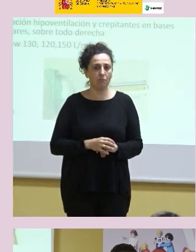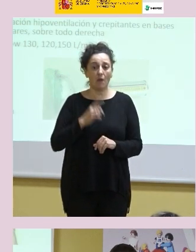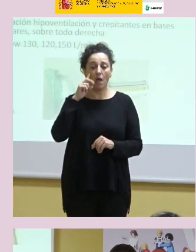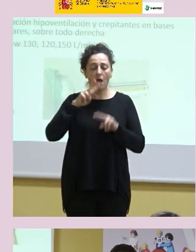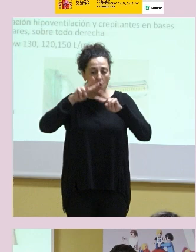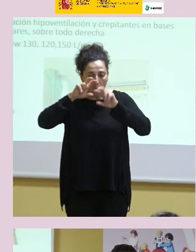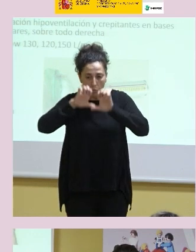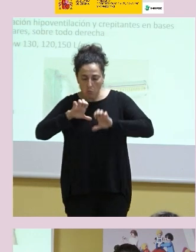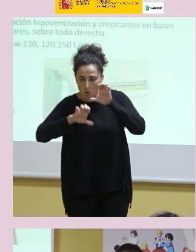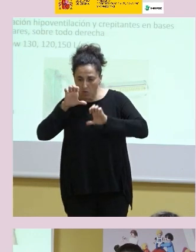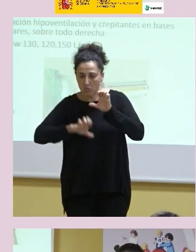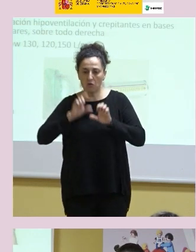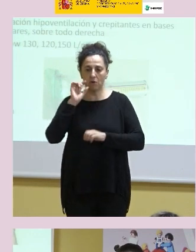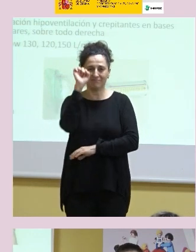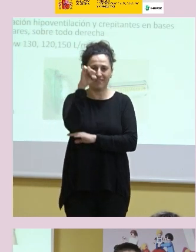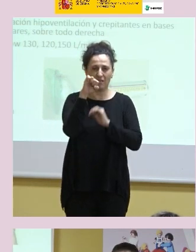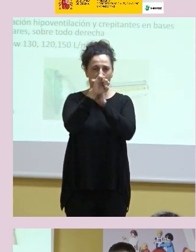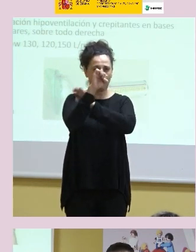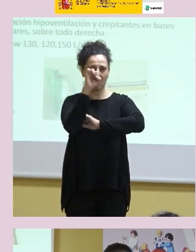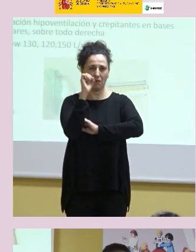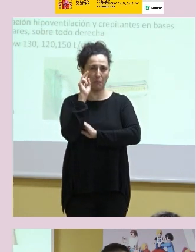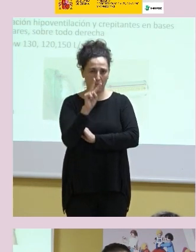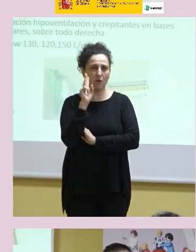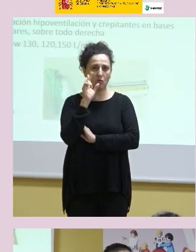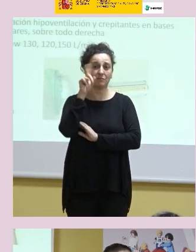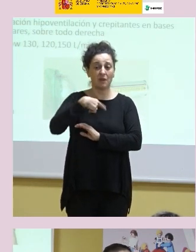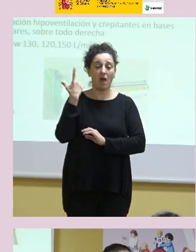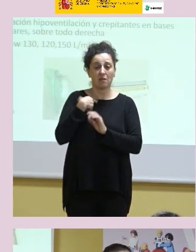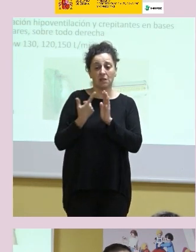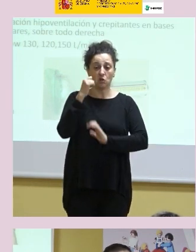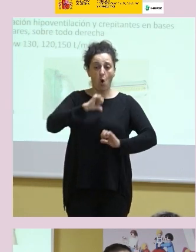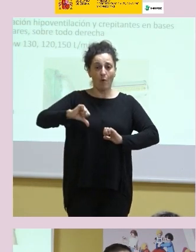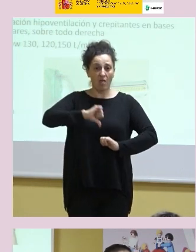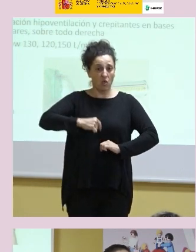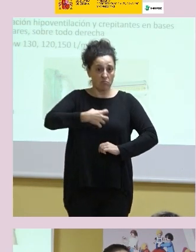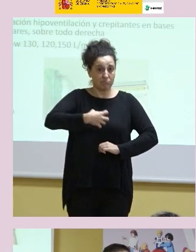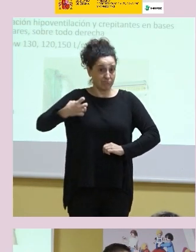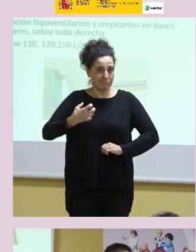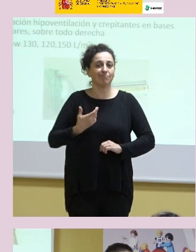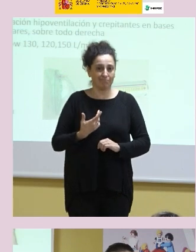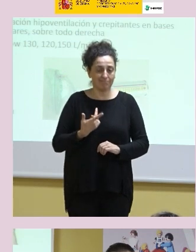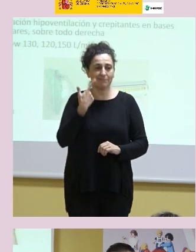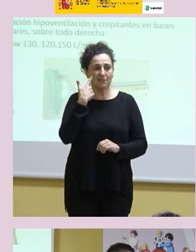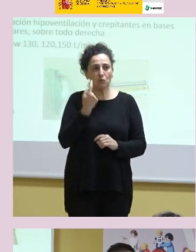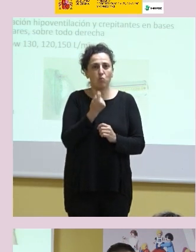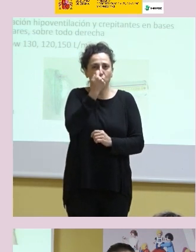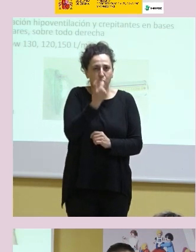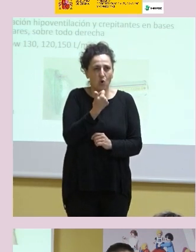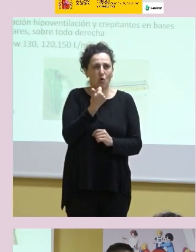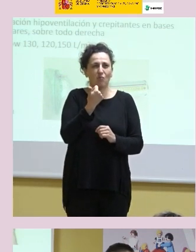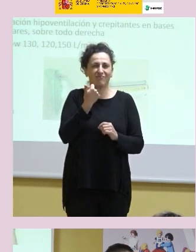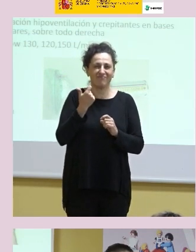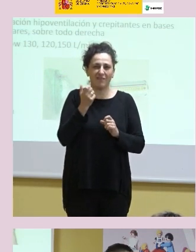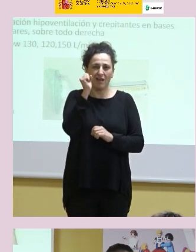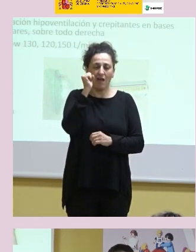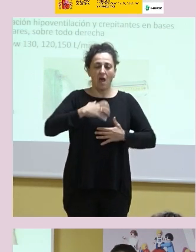valoración también claramente la cifoescoliosis que tiene el paciente, se ve la esternotomía que había y el poco